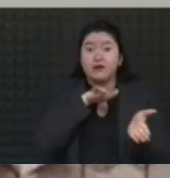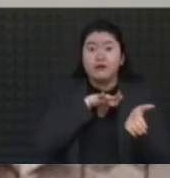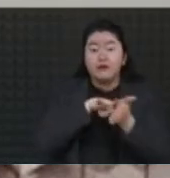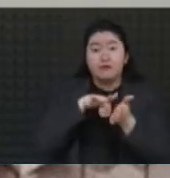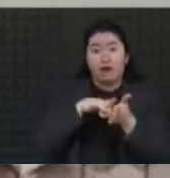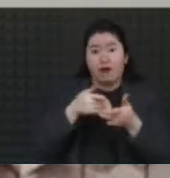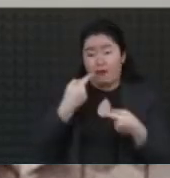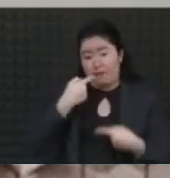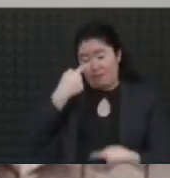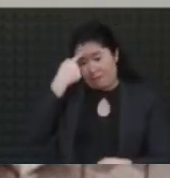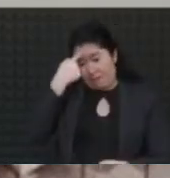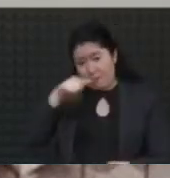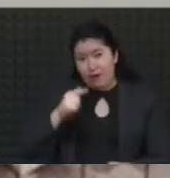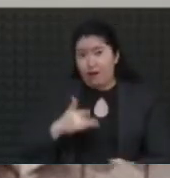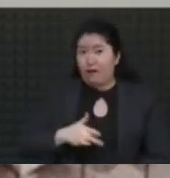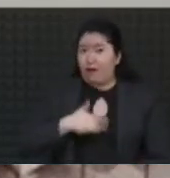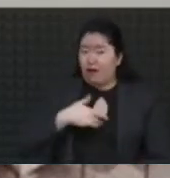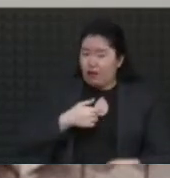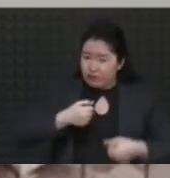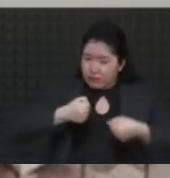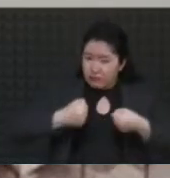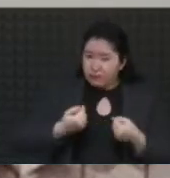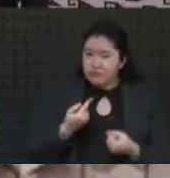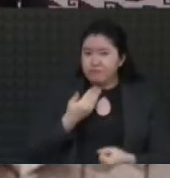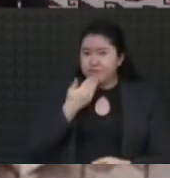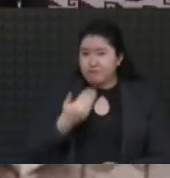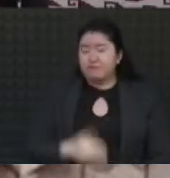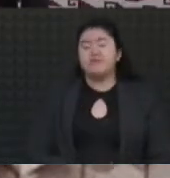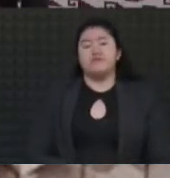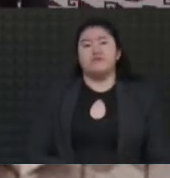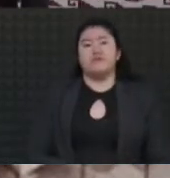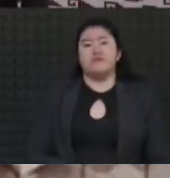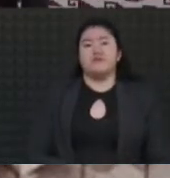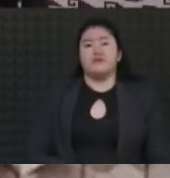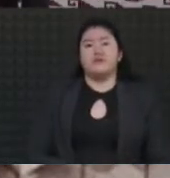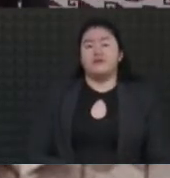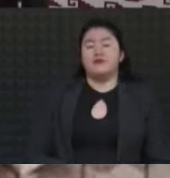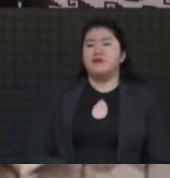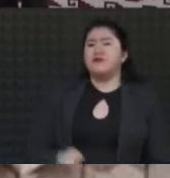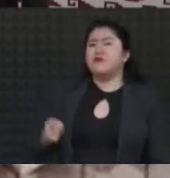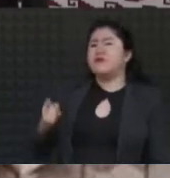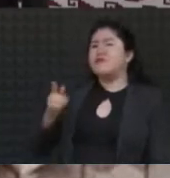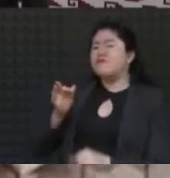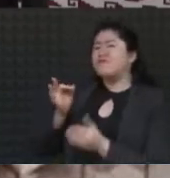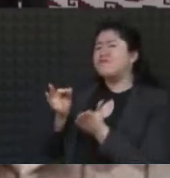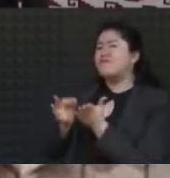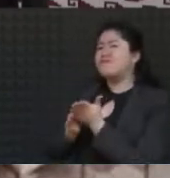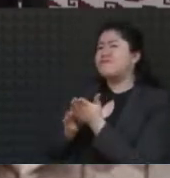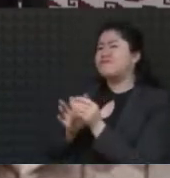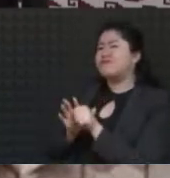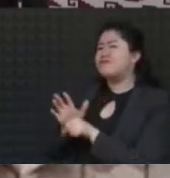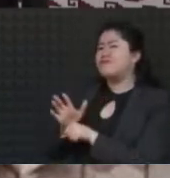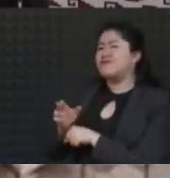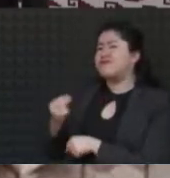los elementos que mencioné. ¿De qué material serían estos puntales? Acero.